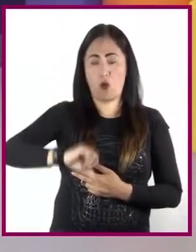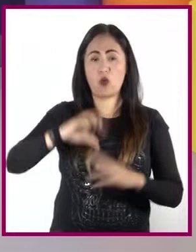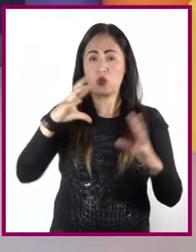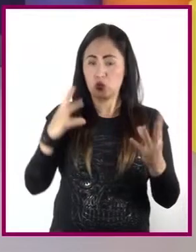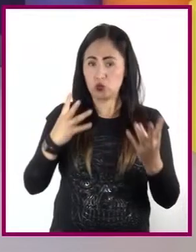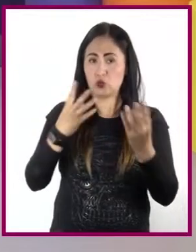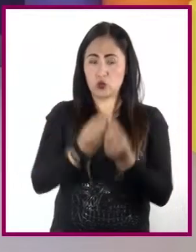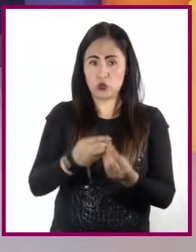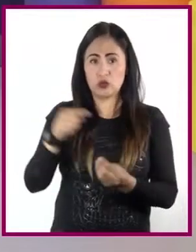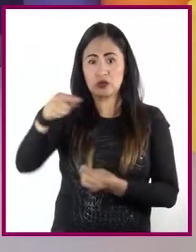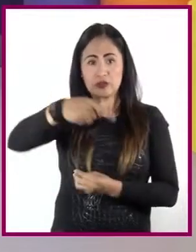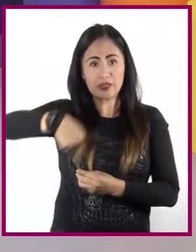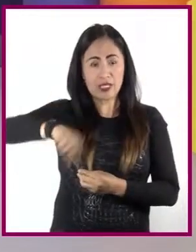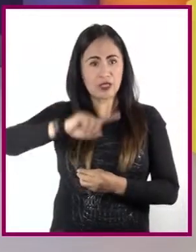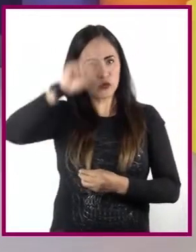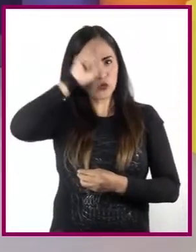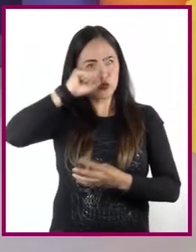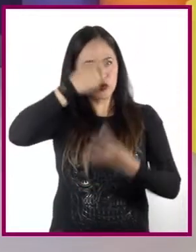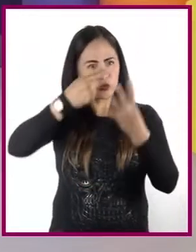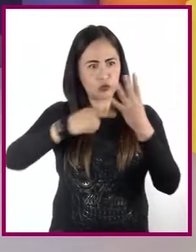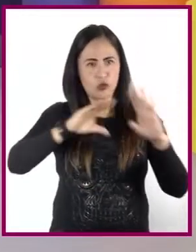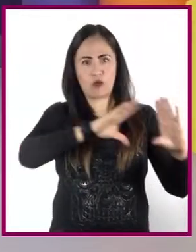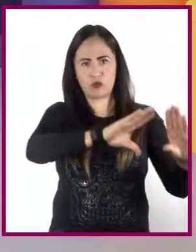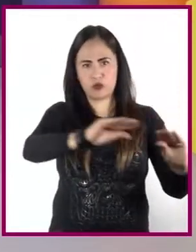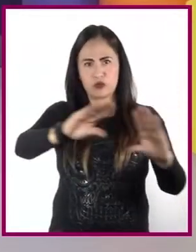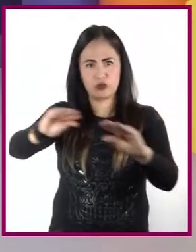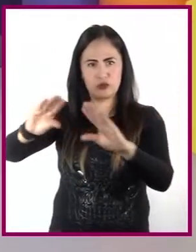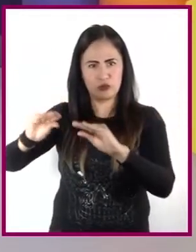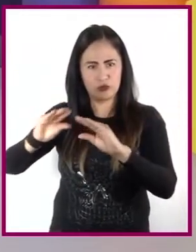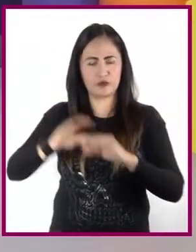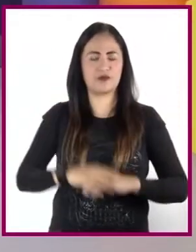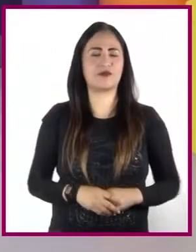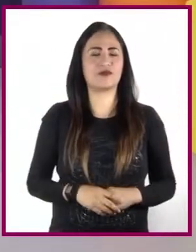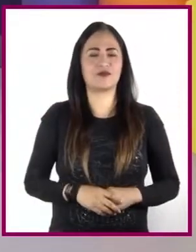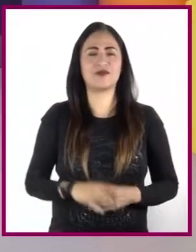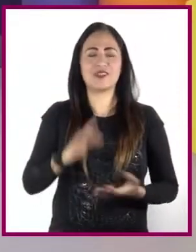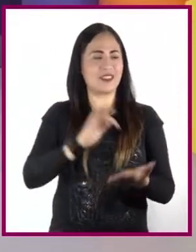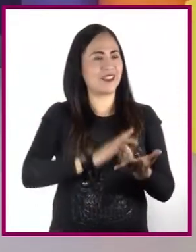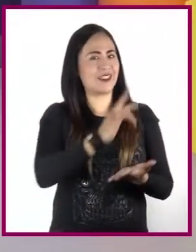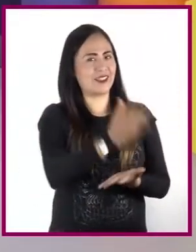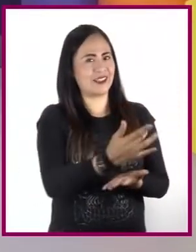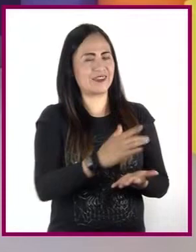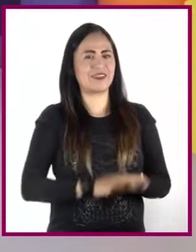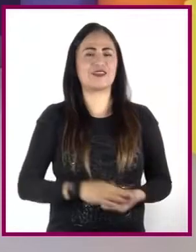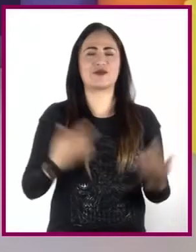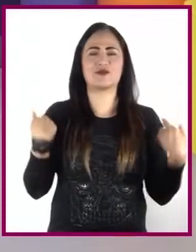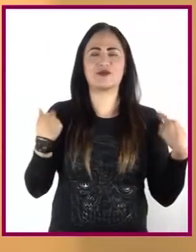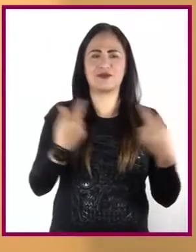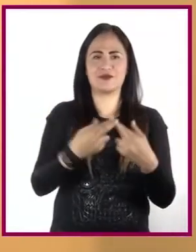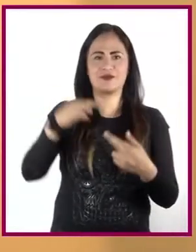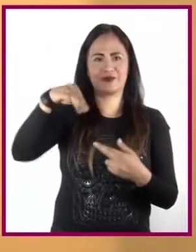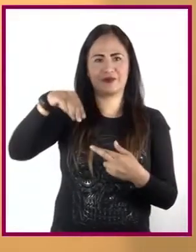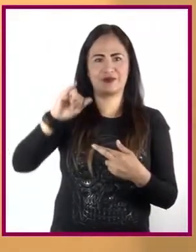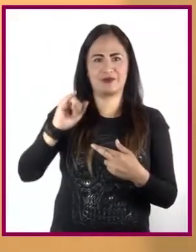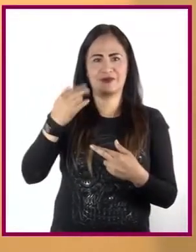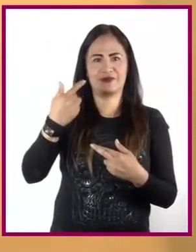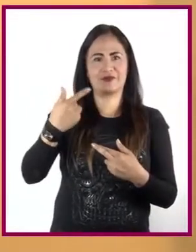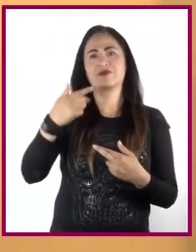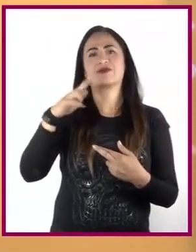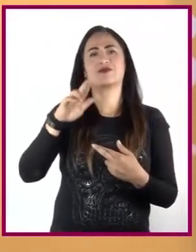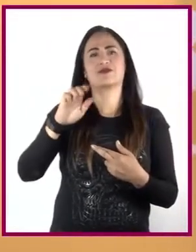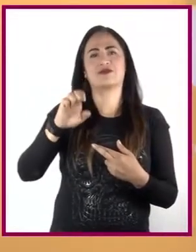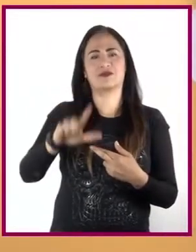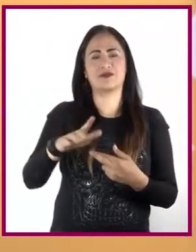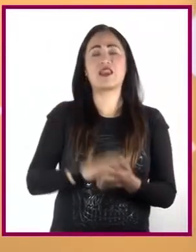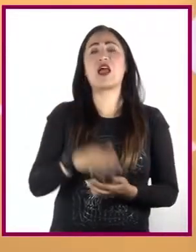nos aportará algunas recomendaciones importantes. Gracias, maestro Luis Miguel. Es un gusto estar aquí con los alumnas